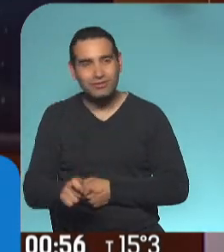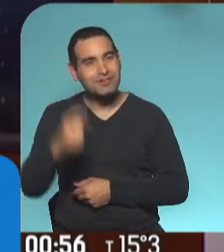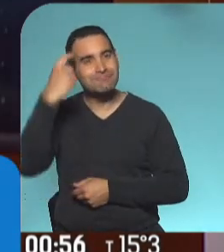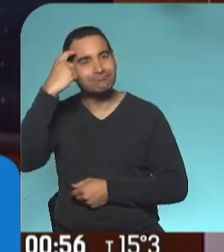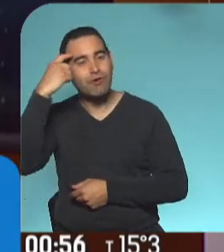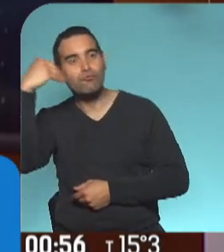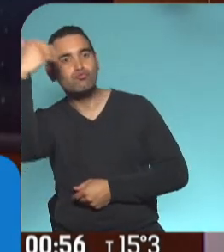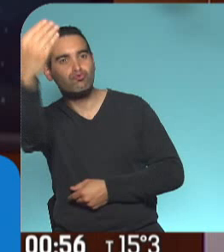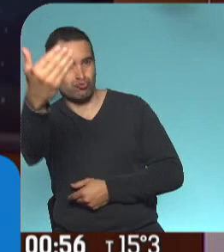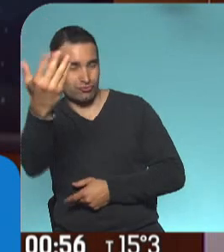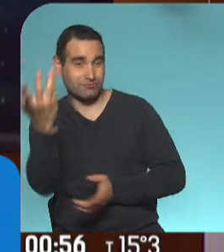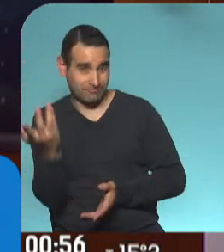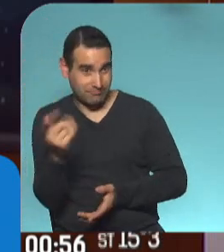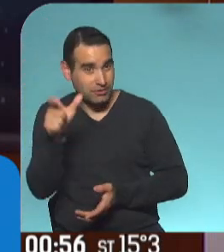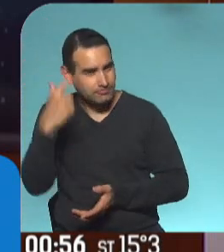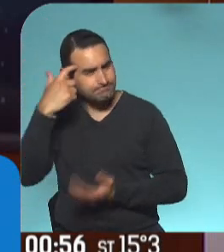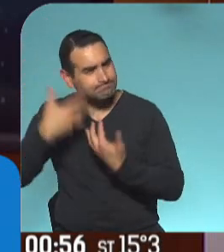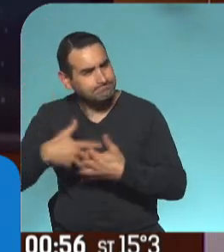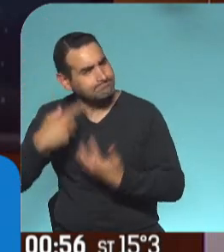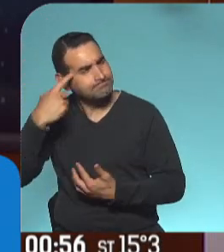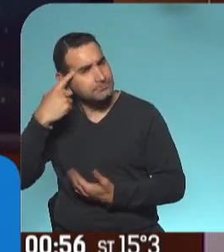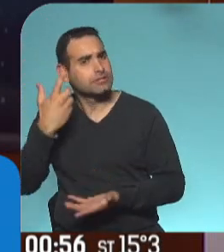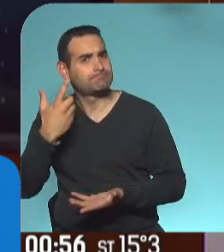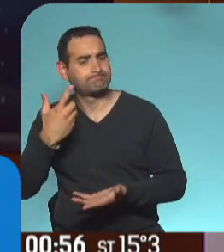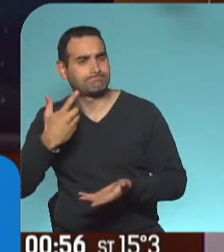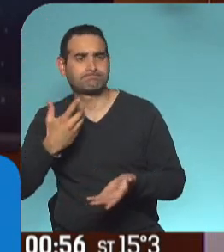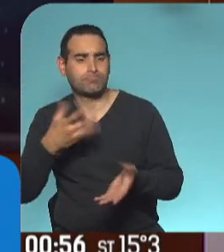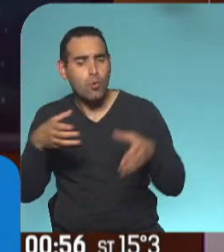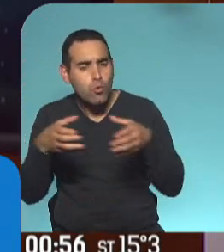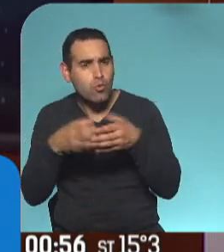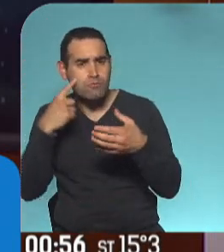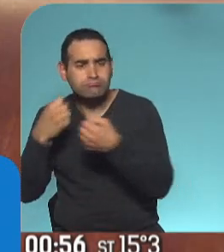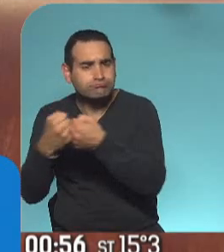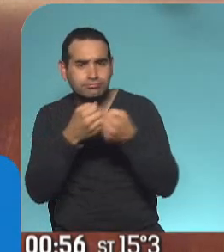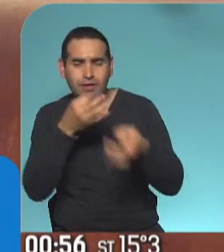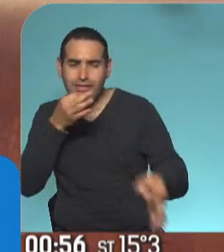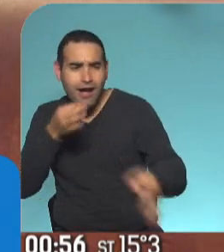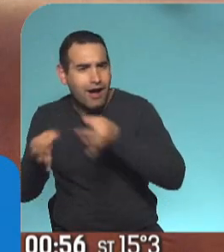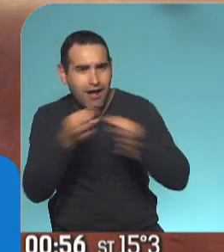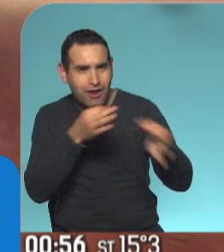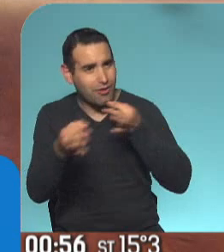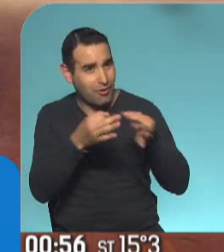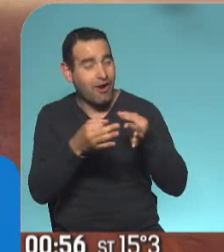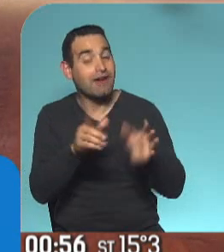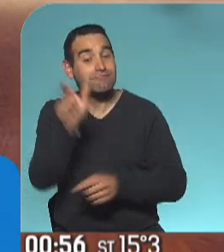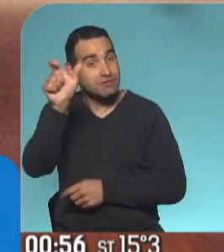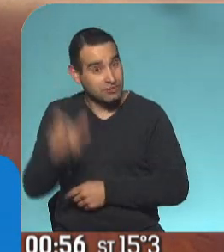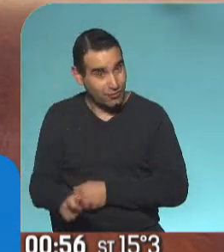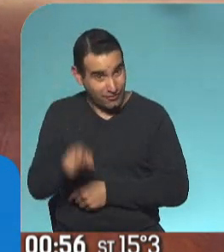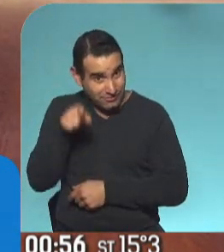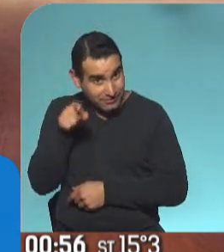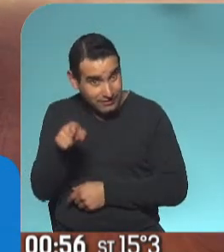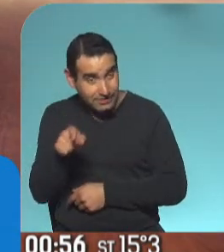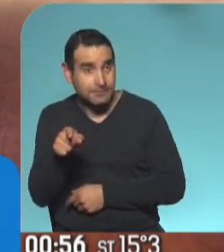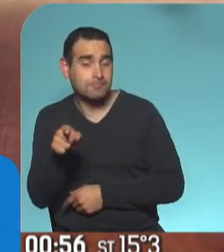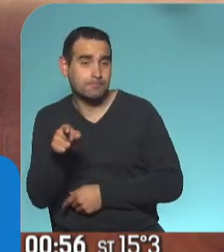futuro quien tenga la capacidad de construir el consenso y el diálogo y quien tenga la capacidad